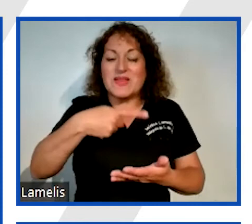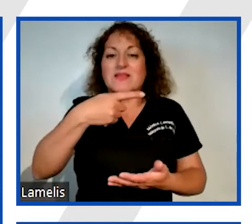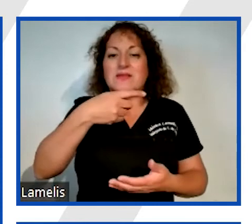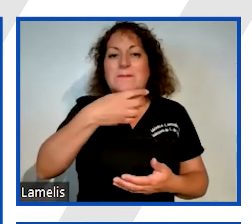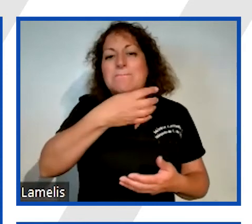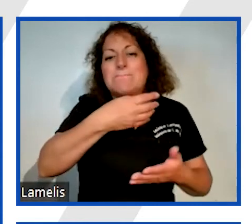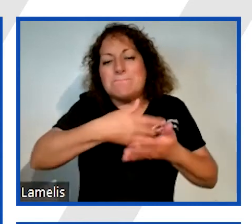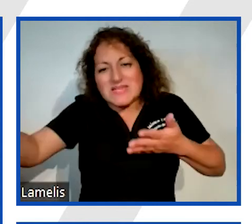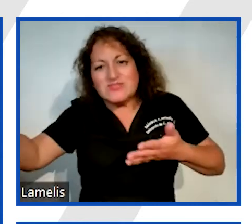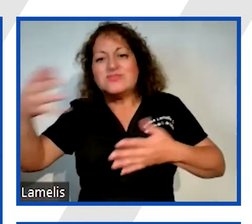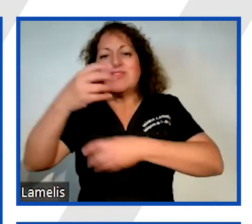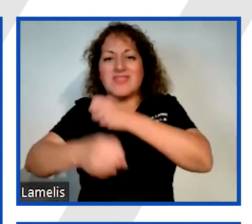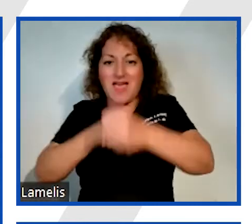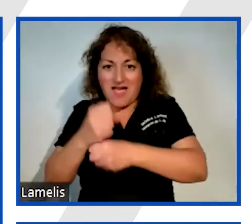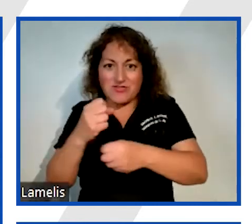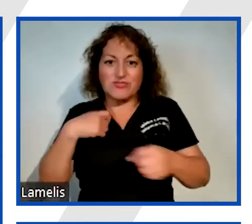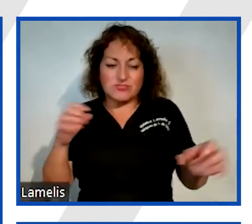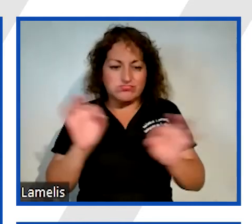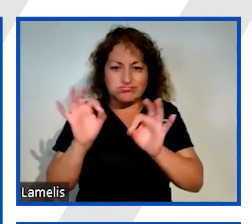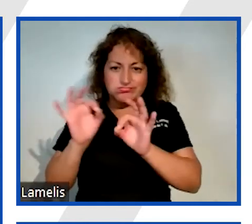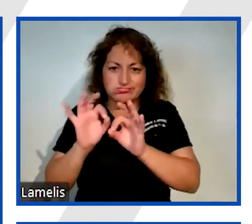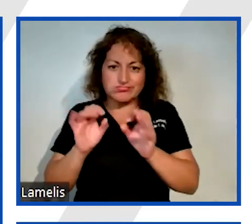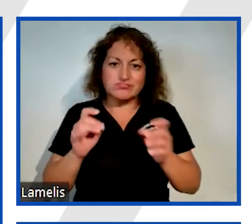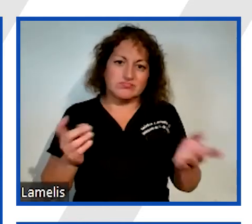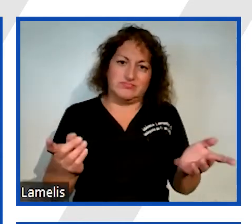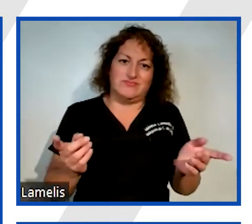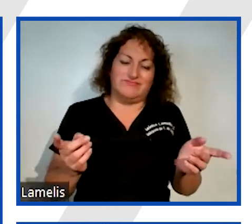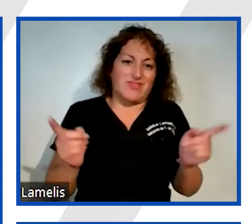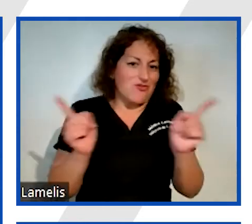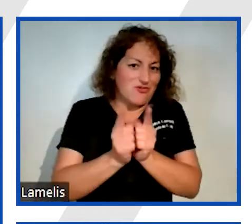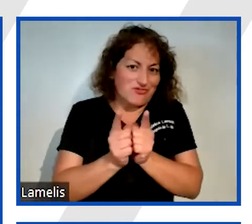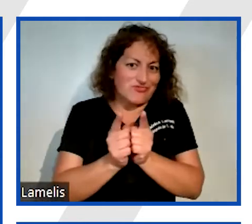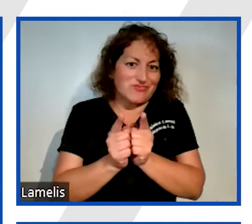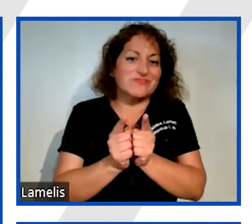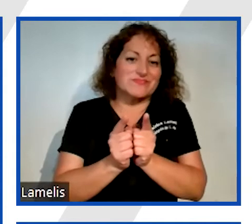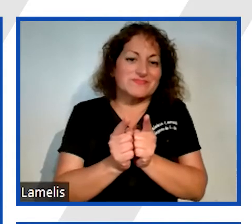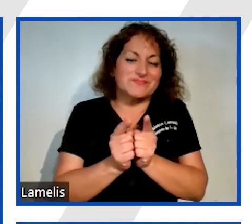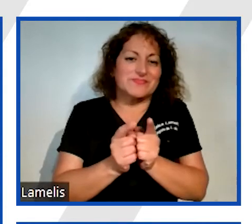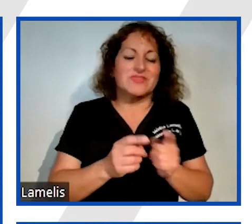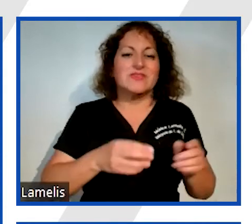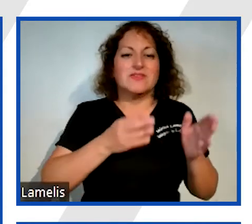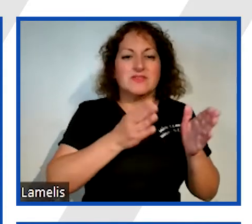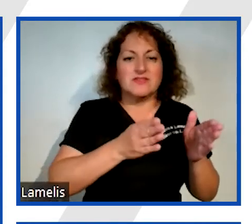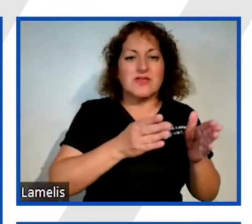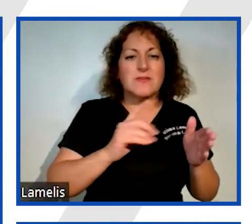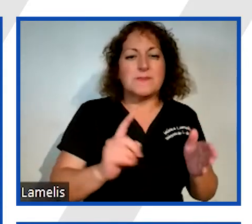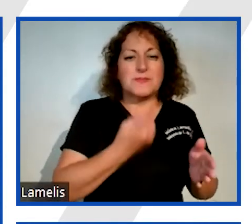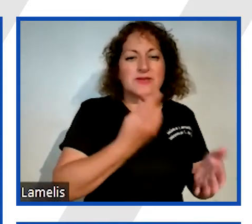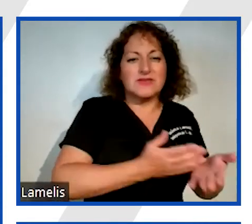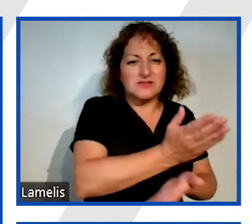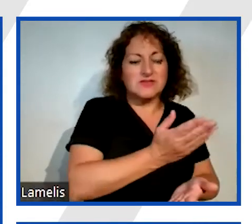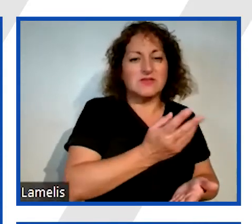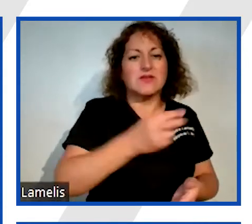acabo de escribir en una diapositiva y medio y además entre medio del primer nacimiento de la producto